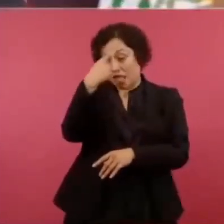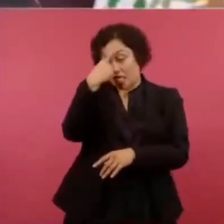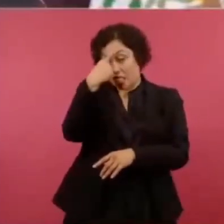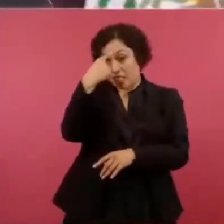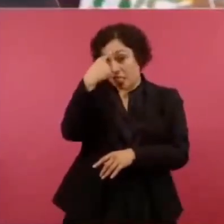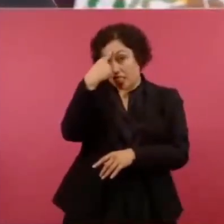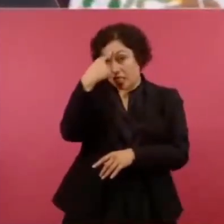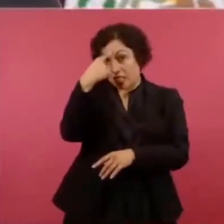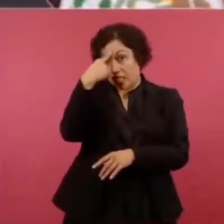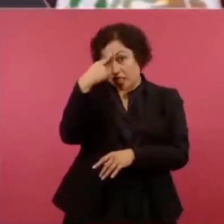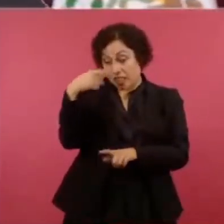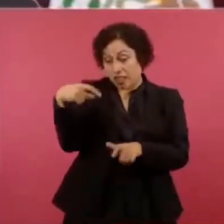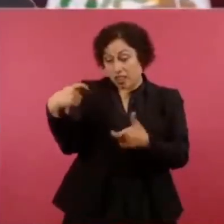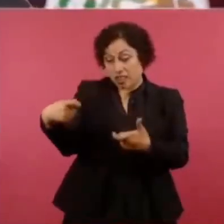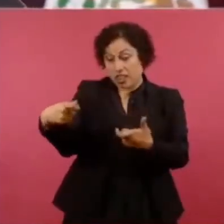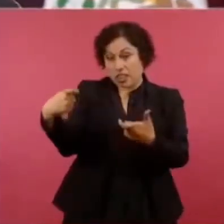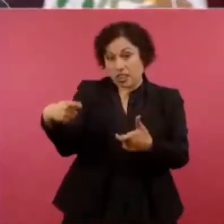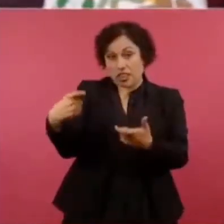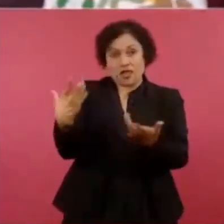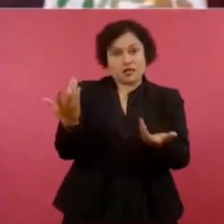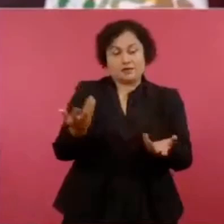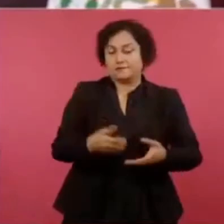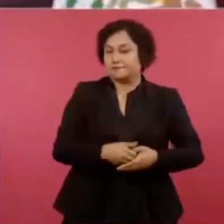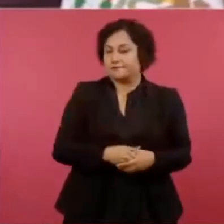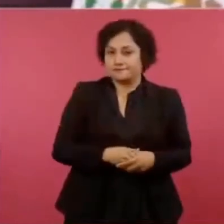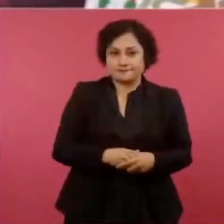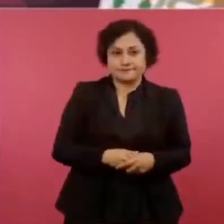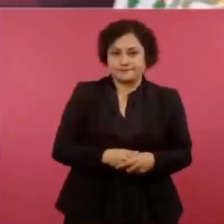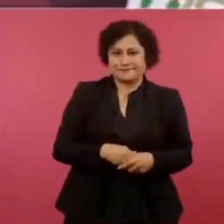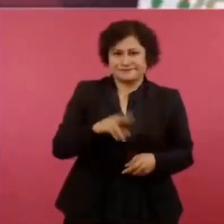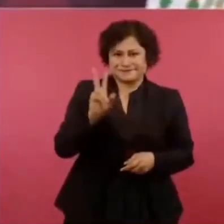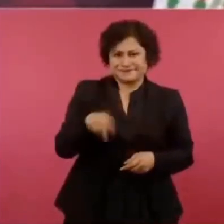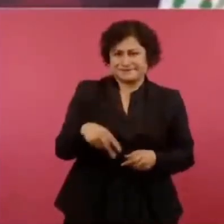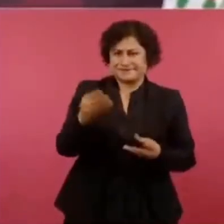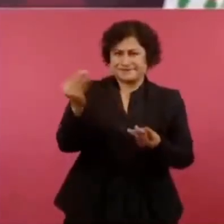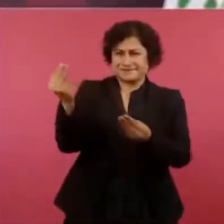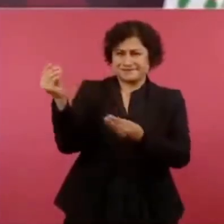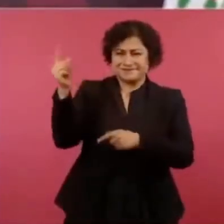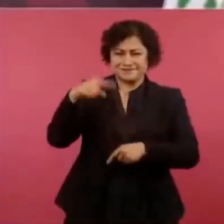que además muchos de ellos tienen problemas